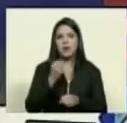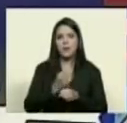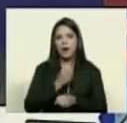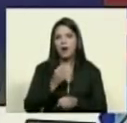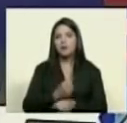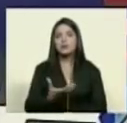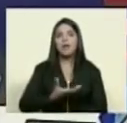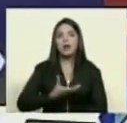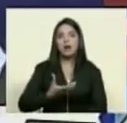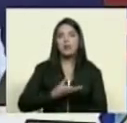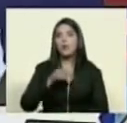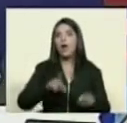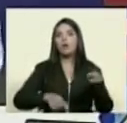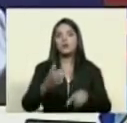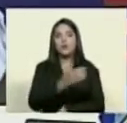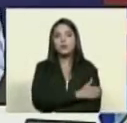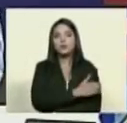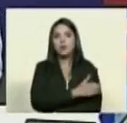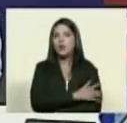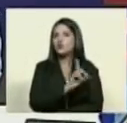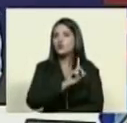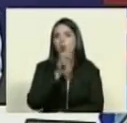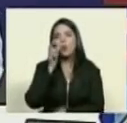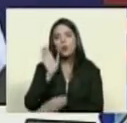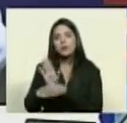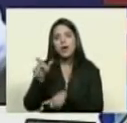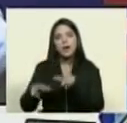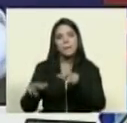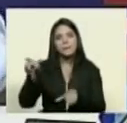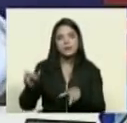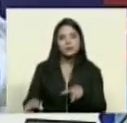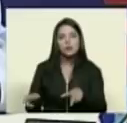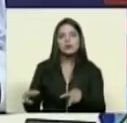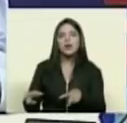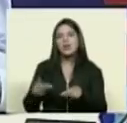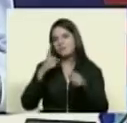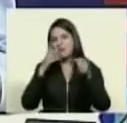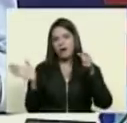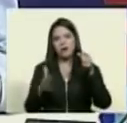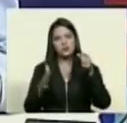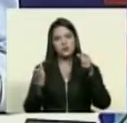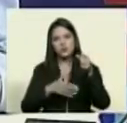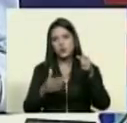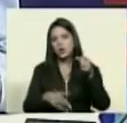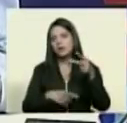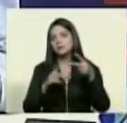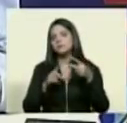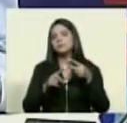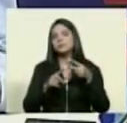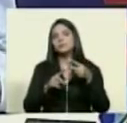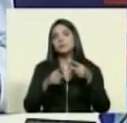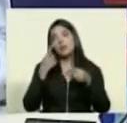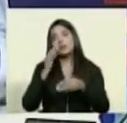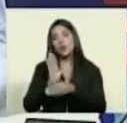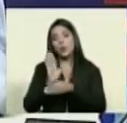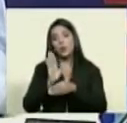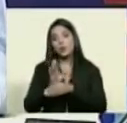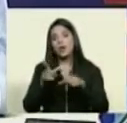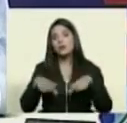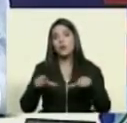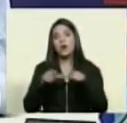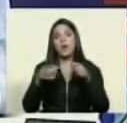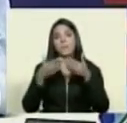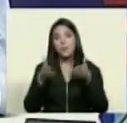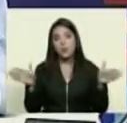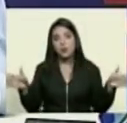de alcaldes opositores que, en lugar de cuidar a la gente, que en lugar de recoger la basura, que en lugar de cuidar el ornato y el espacio